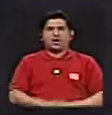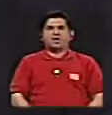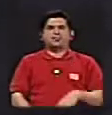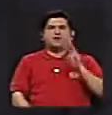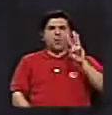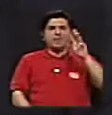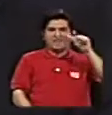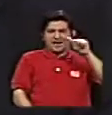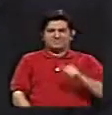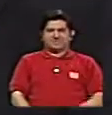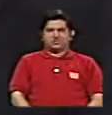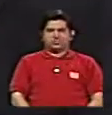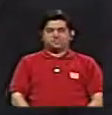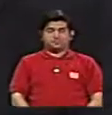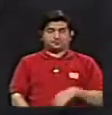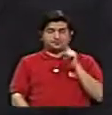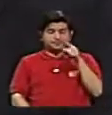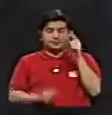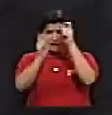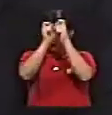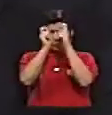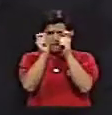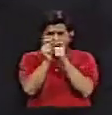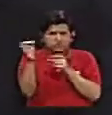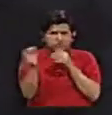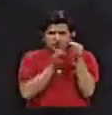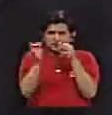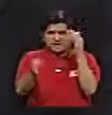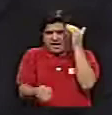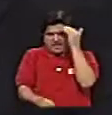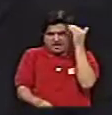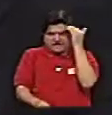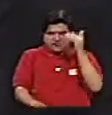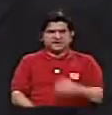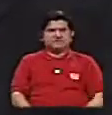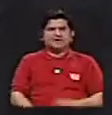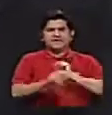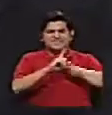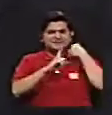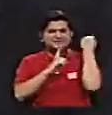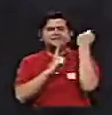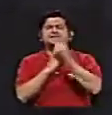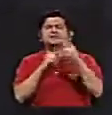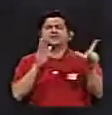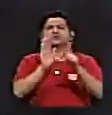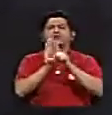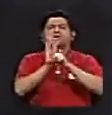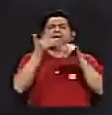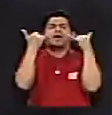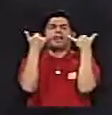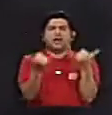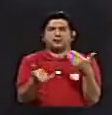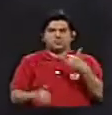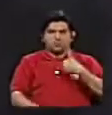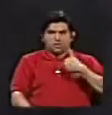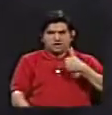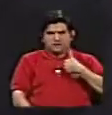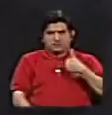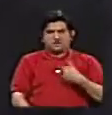Walter Antillón para detallar acerca de y conocer cuál es la situación legal en estos momentos